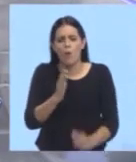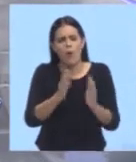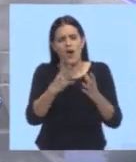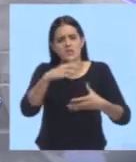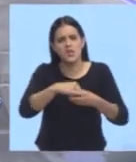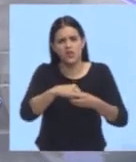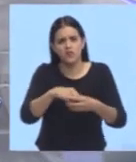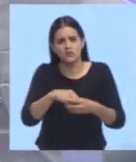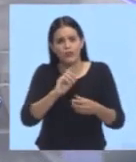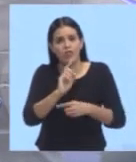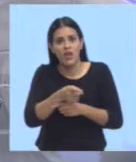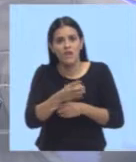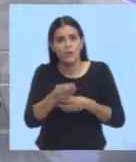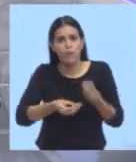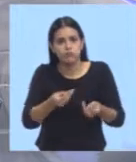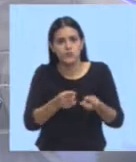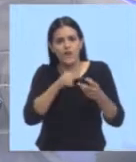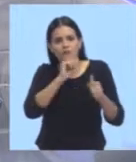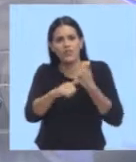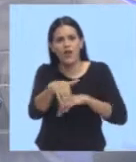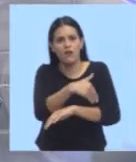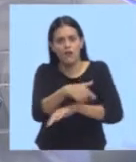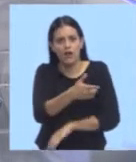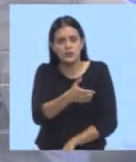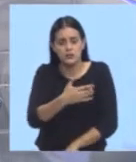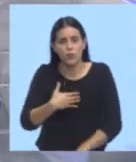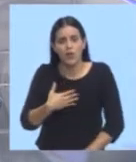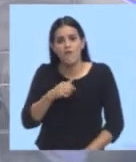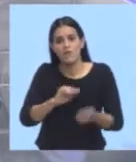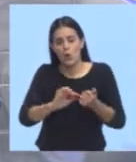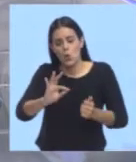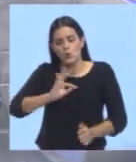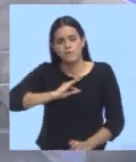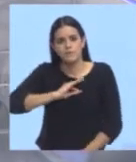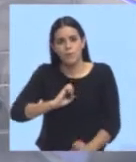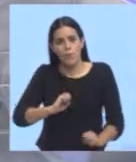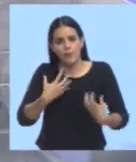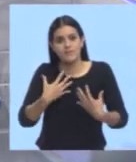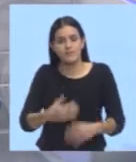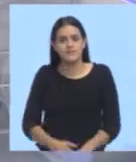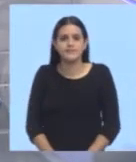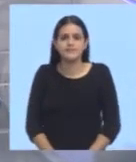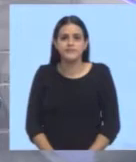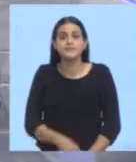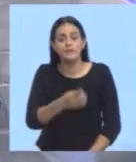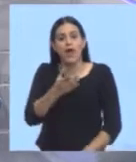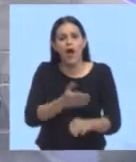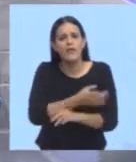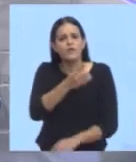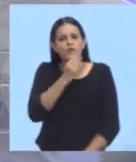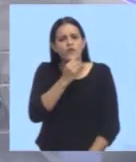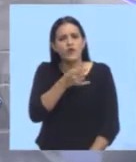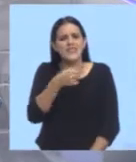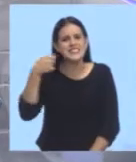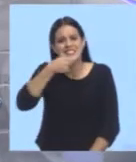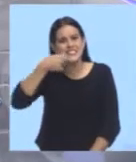casa que debemos hacer y evitar en calle para tratar de evitar el contagio lo mayor posible tocaba un punto interesante en la parte anterior es el